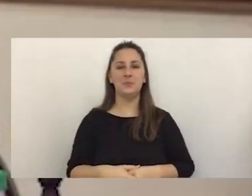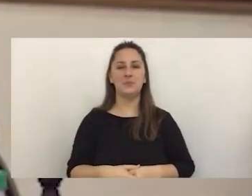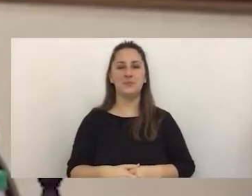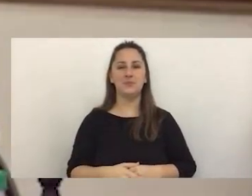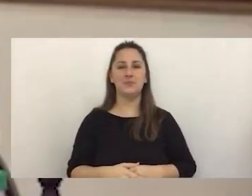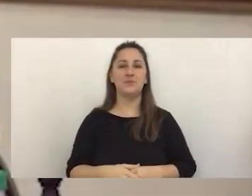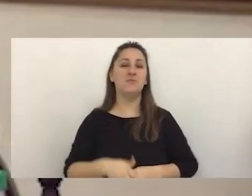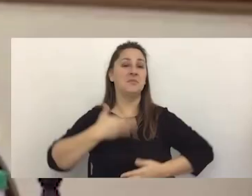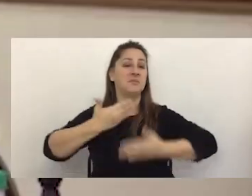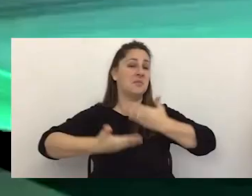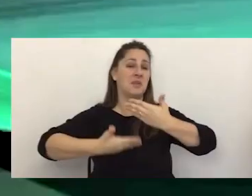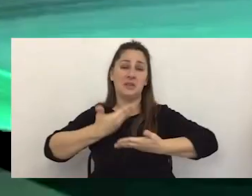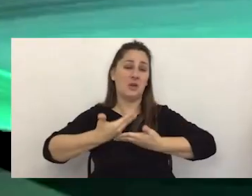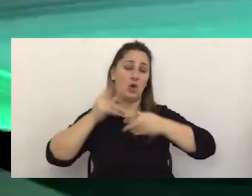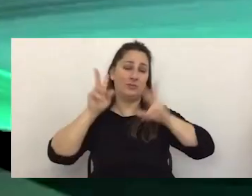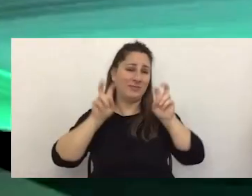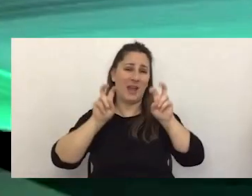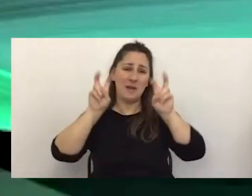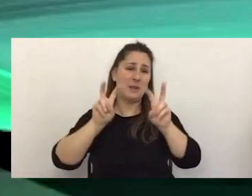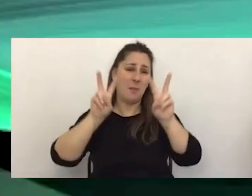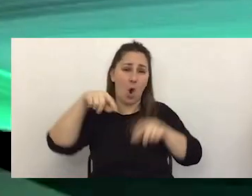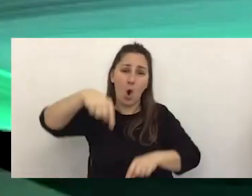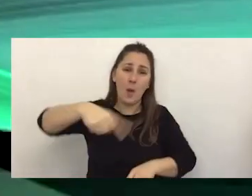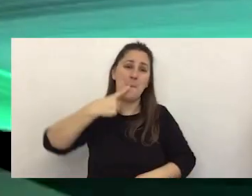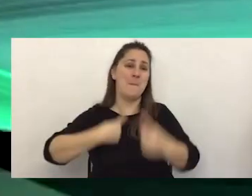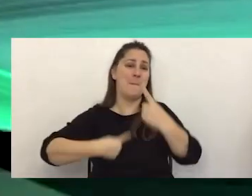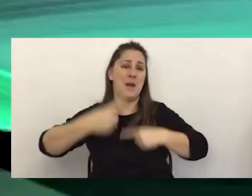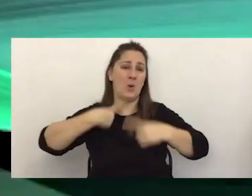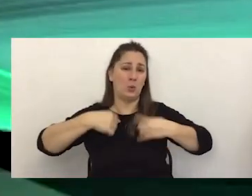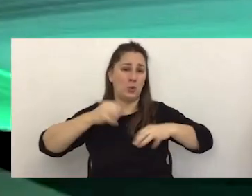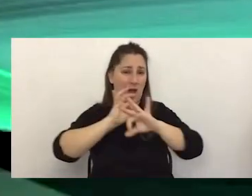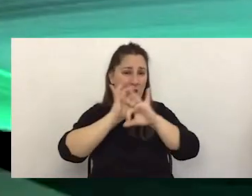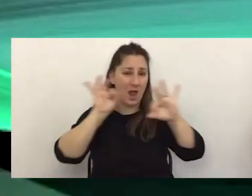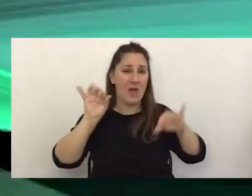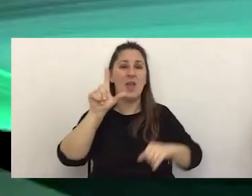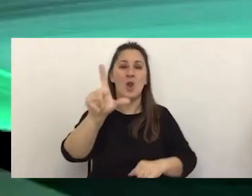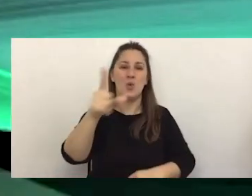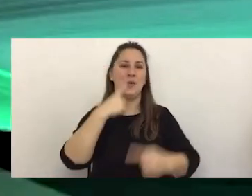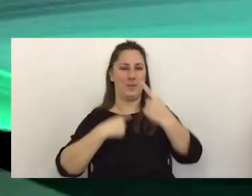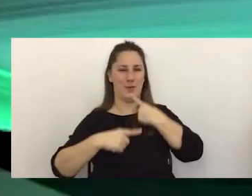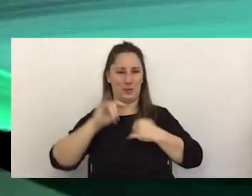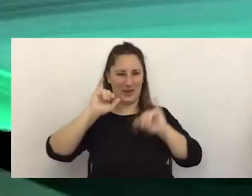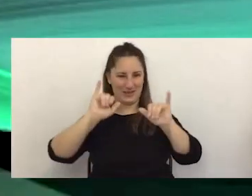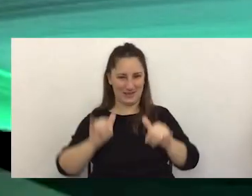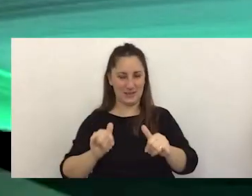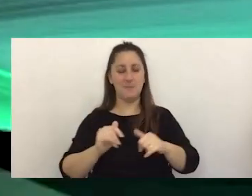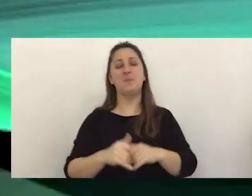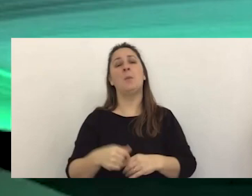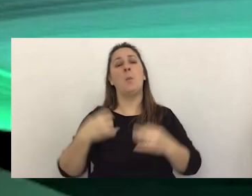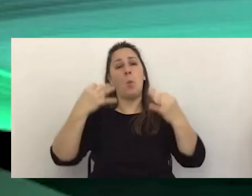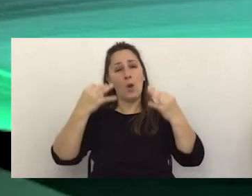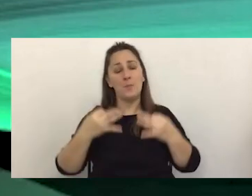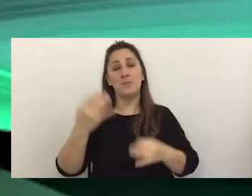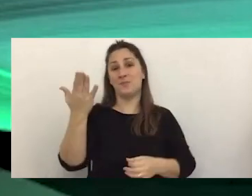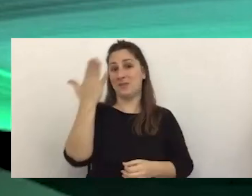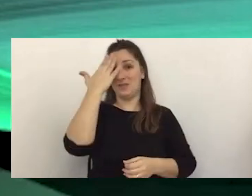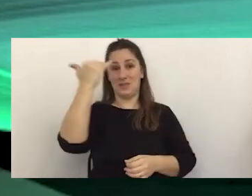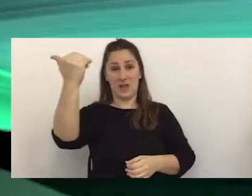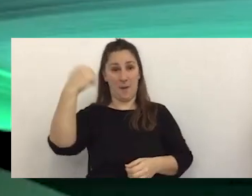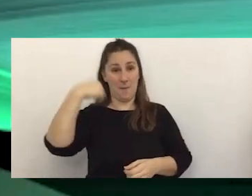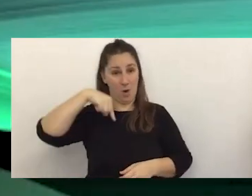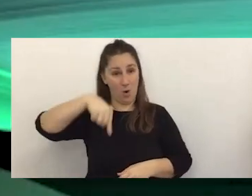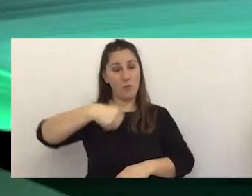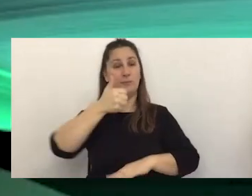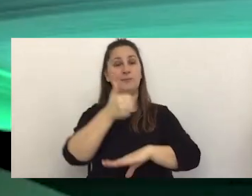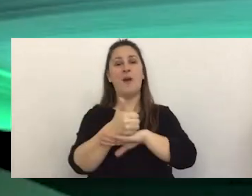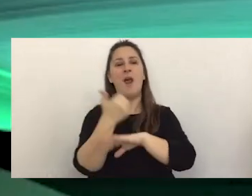avanzar hoy sin preguntas y el lunes con preguntas, ¿sí? Bueno, he sido convocado para hablar